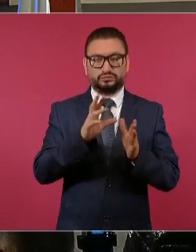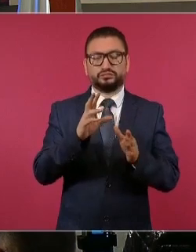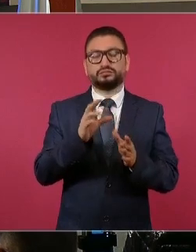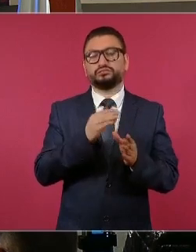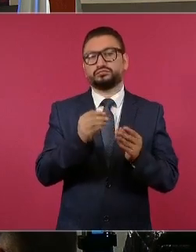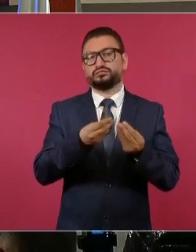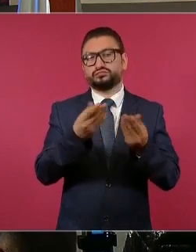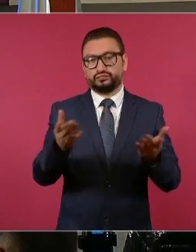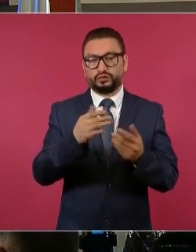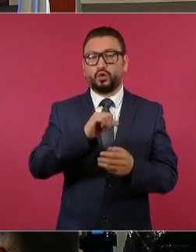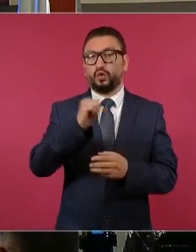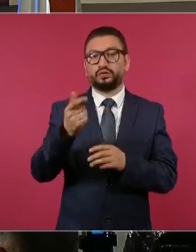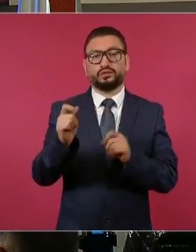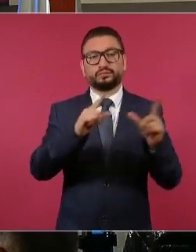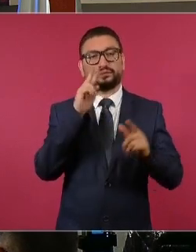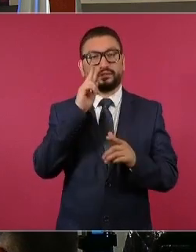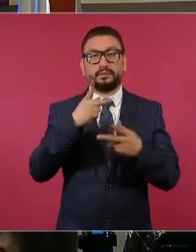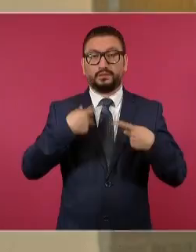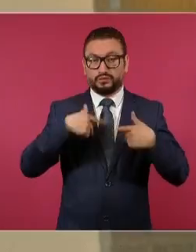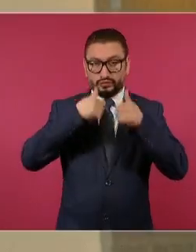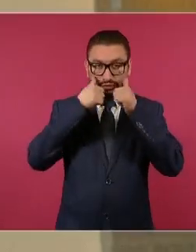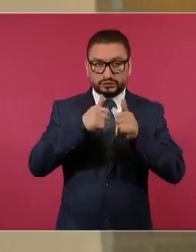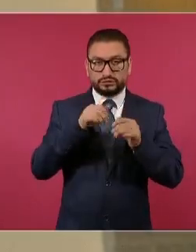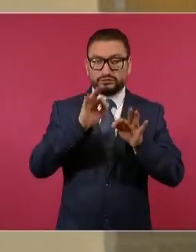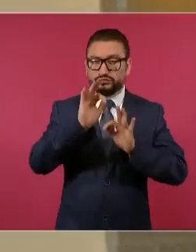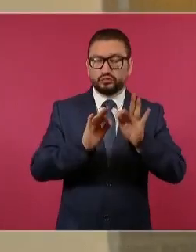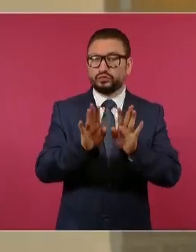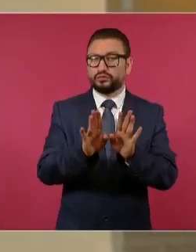En cuanto a la atención de beneficiarios,